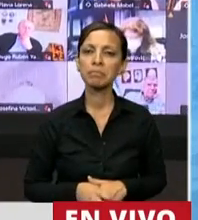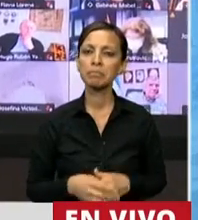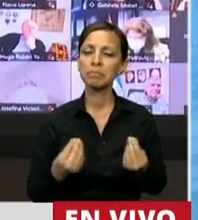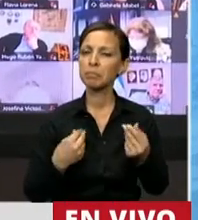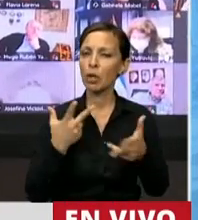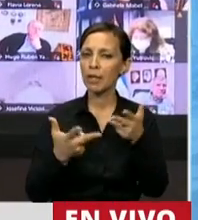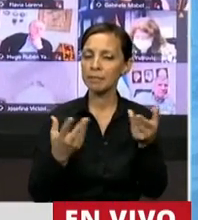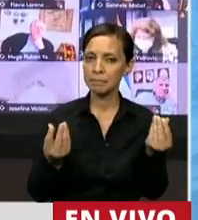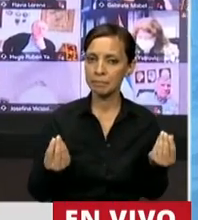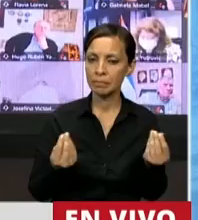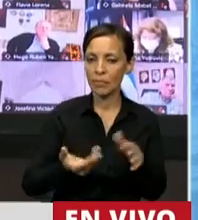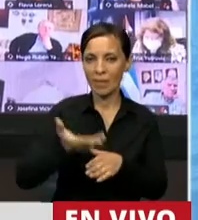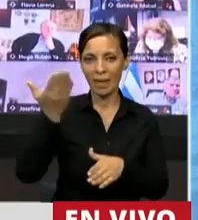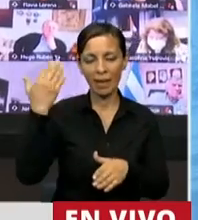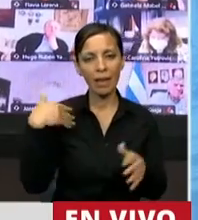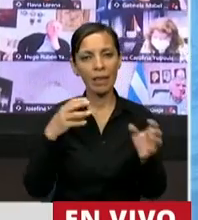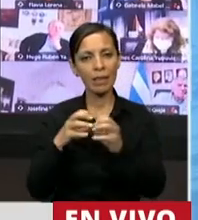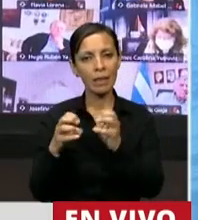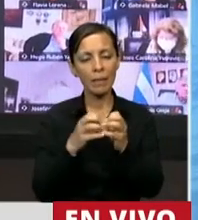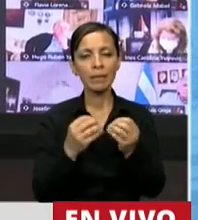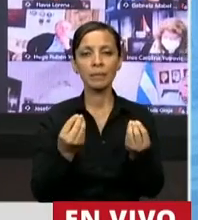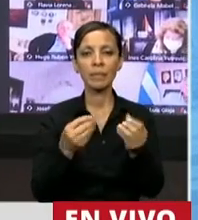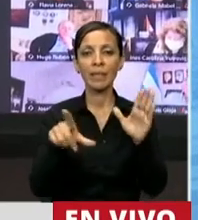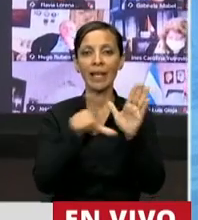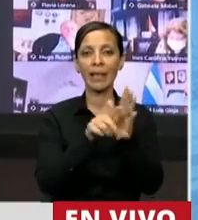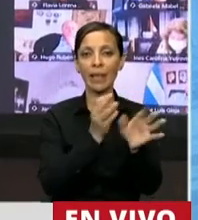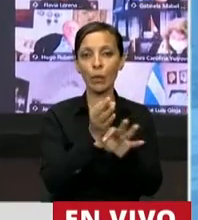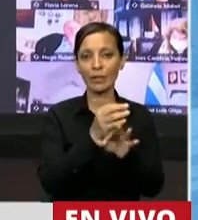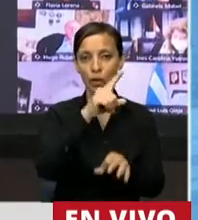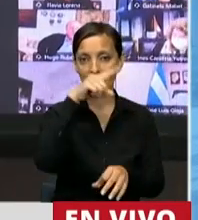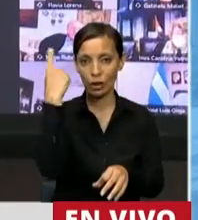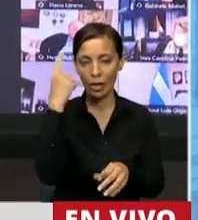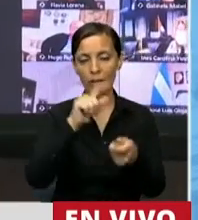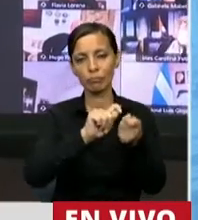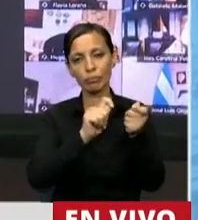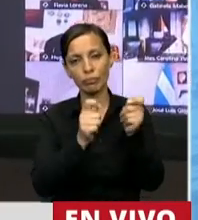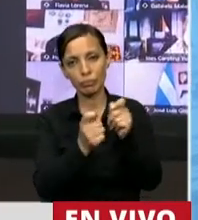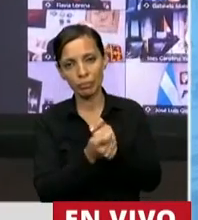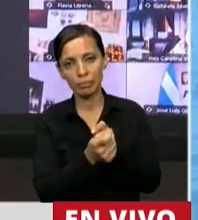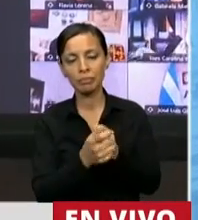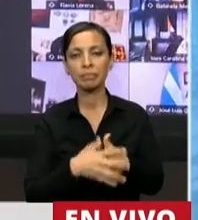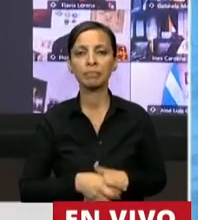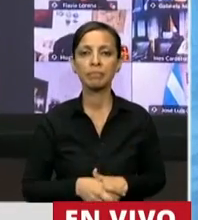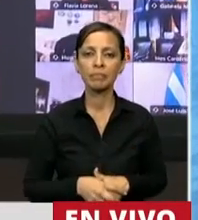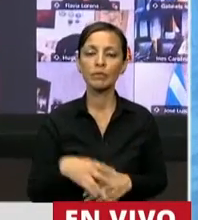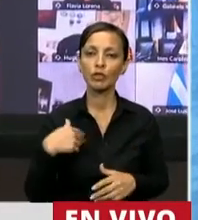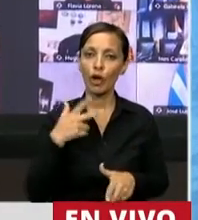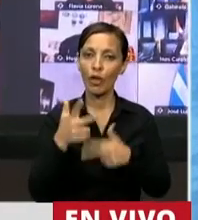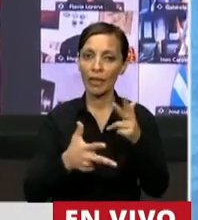esto porque en un anterior debate, cuando modificábamos la Ley de Educación Nacional, planteaba, presidente,